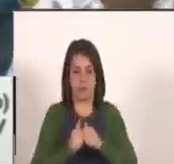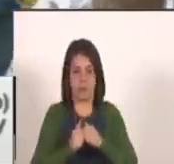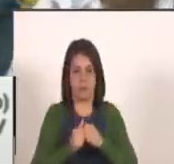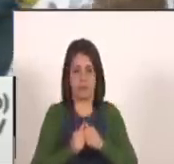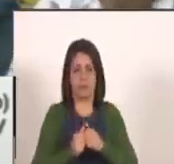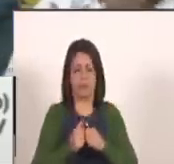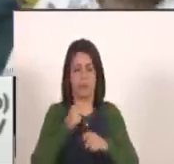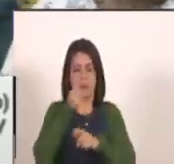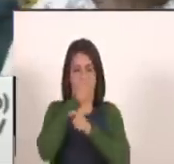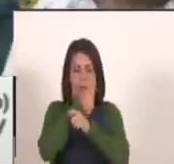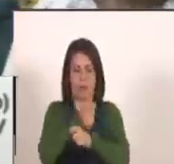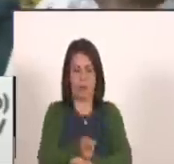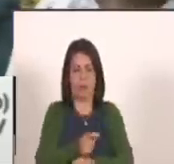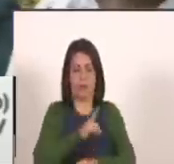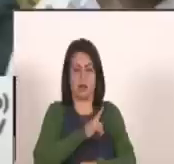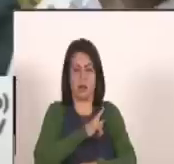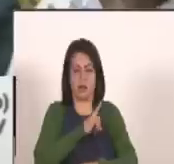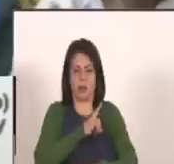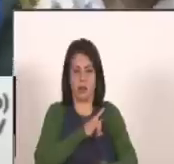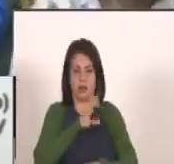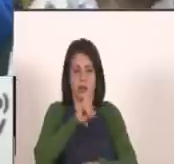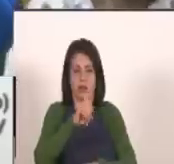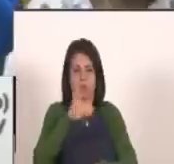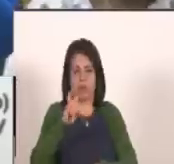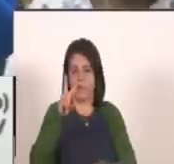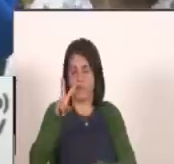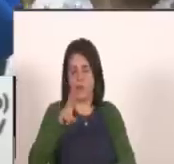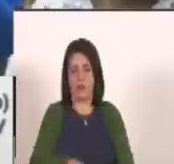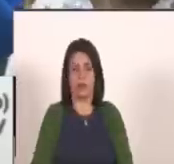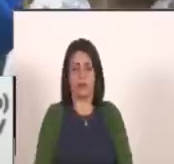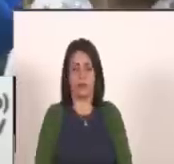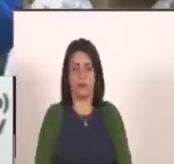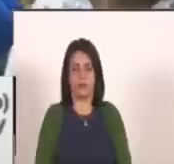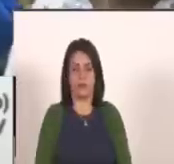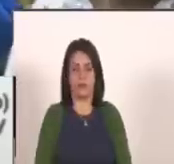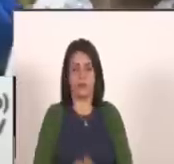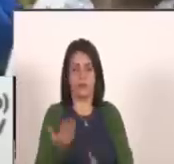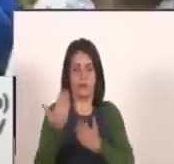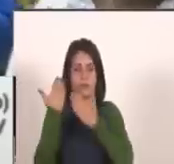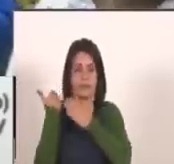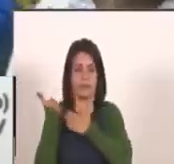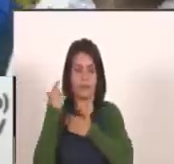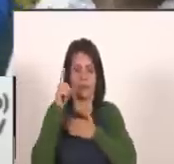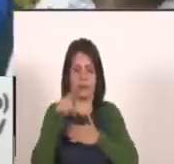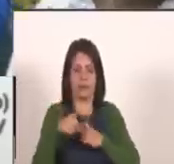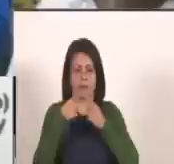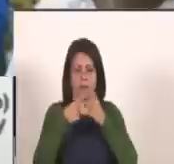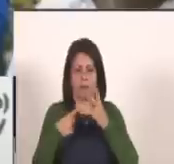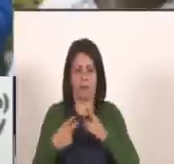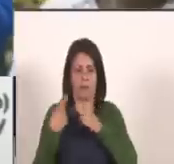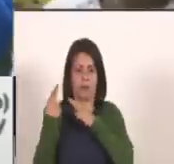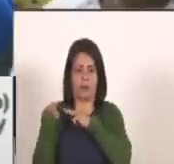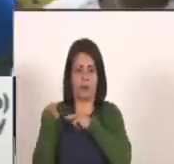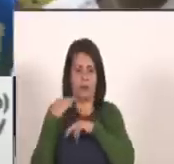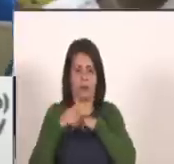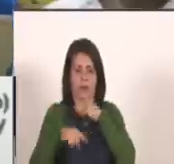administrativos, graduado en la Universidad Central de Venezuela, que ha asumido también varios cargos en la administración